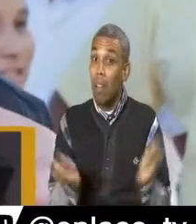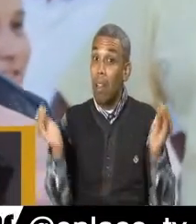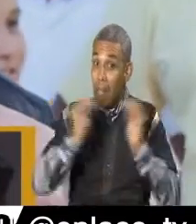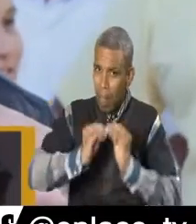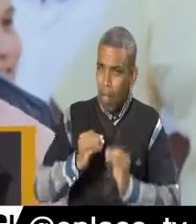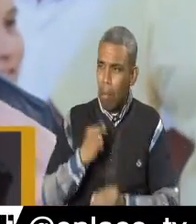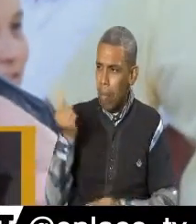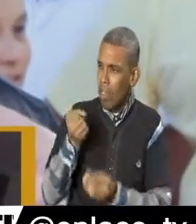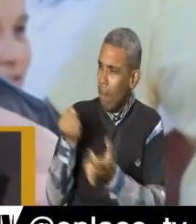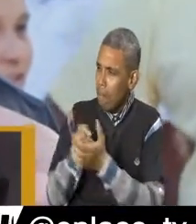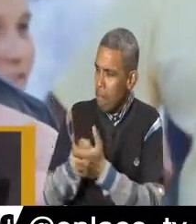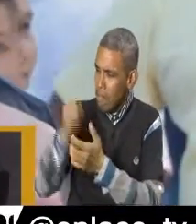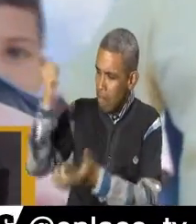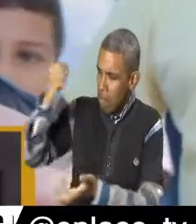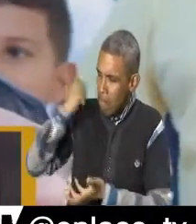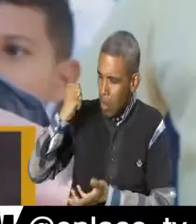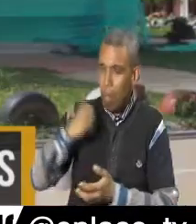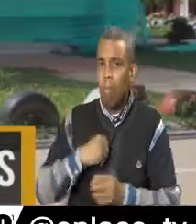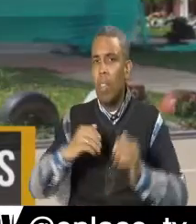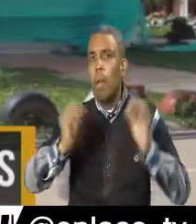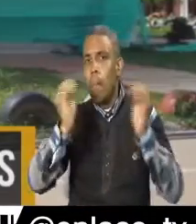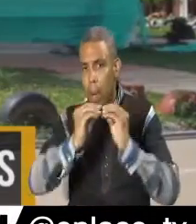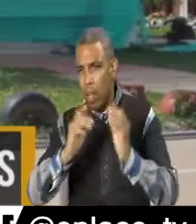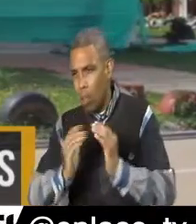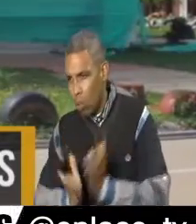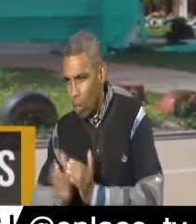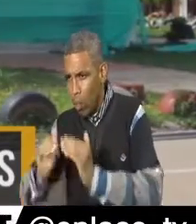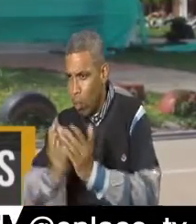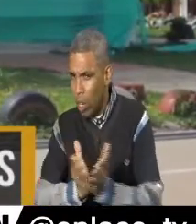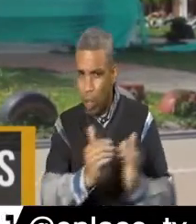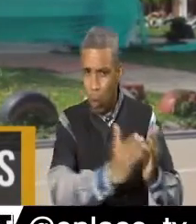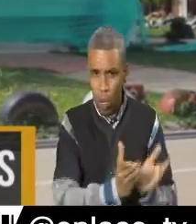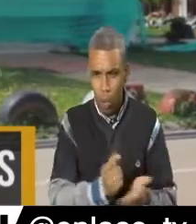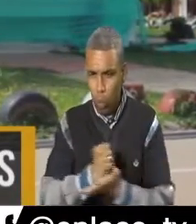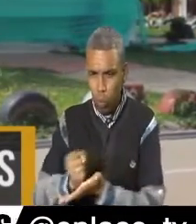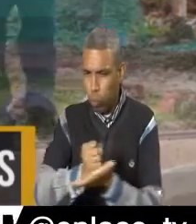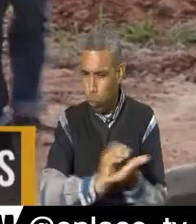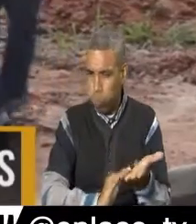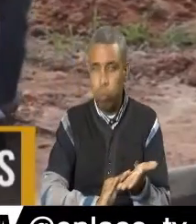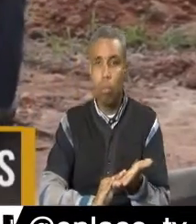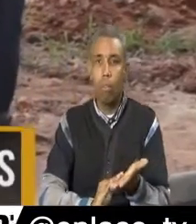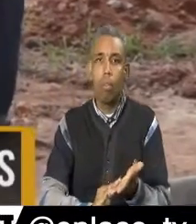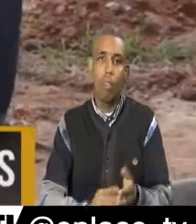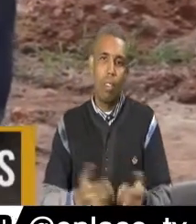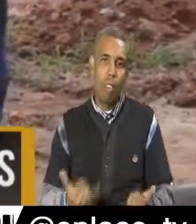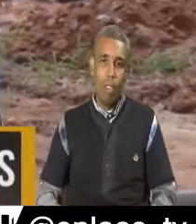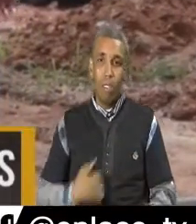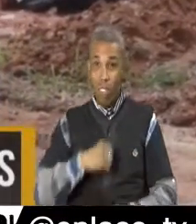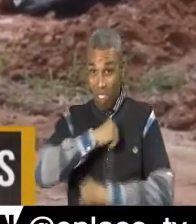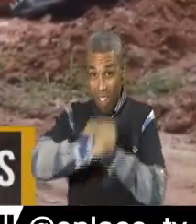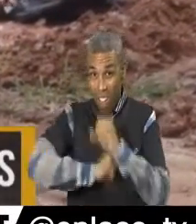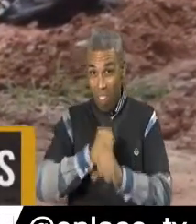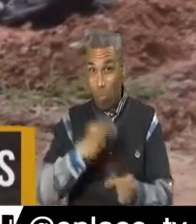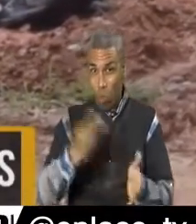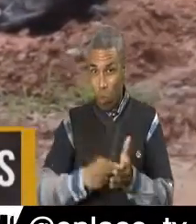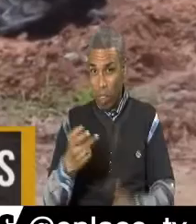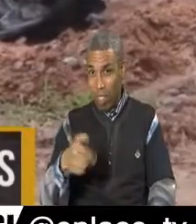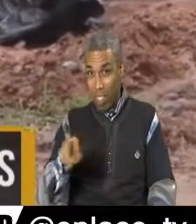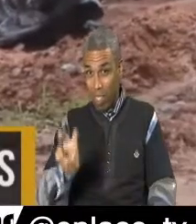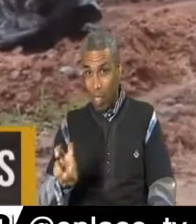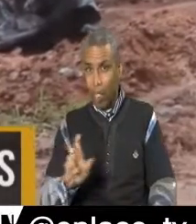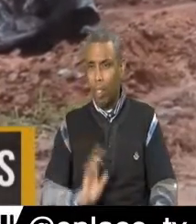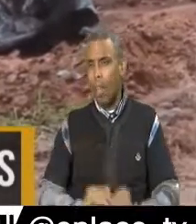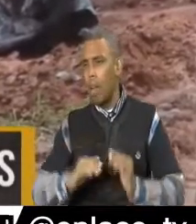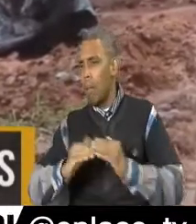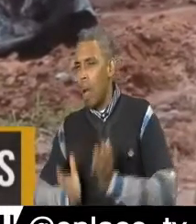más, pero aspiramos al terminar el año que 11 colegios queden ya con unas obras adicionales y unos mantenimientos muy